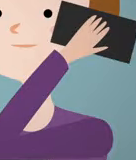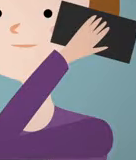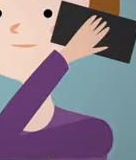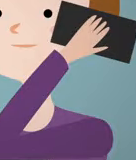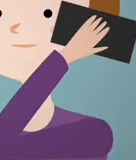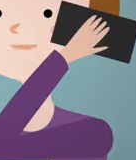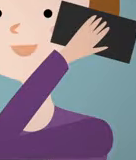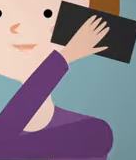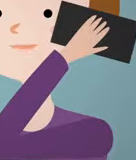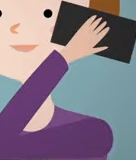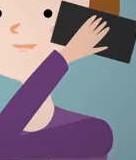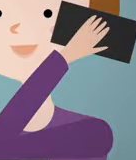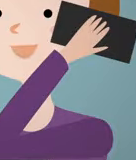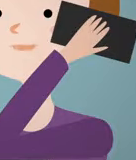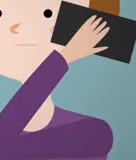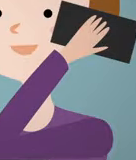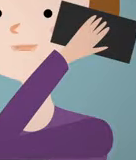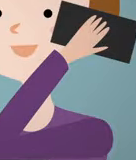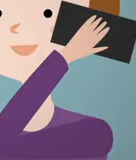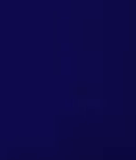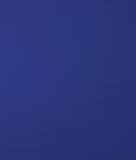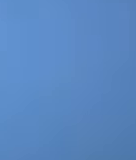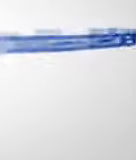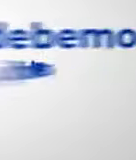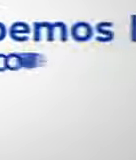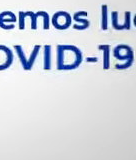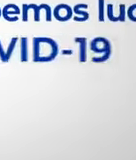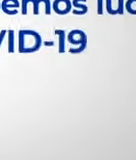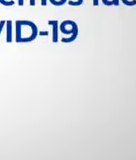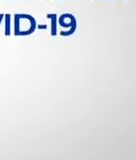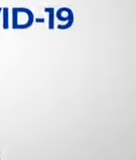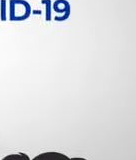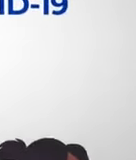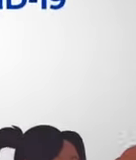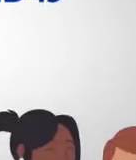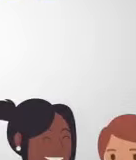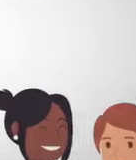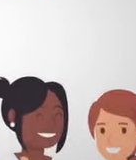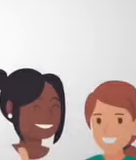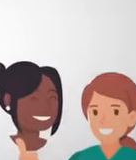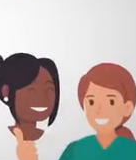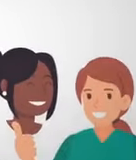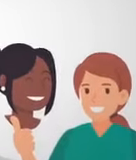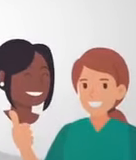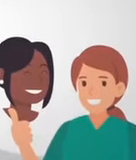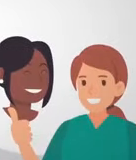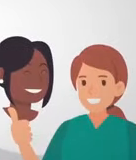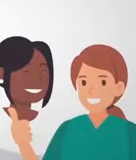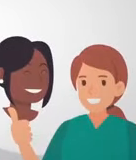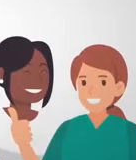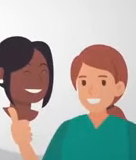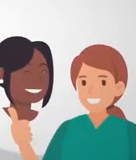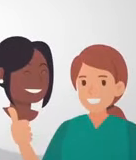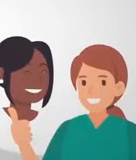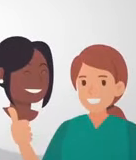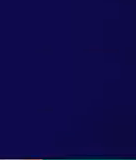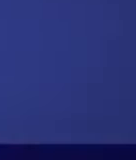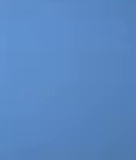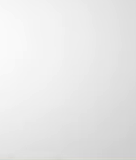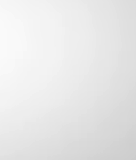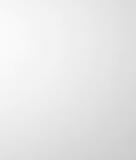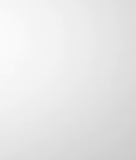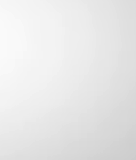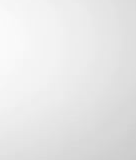la aparición de síntomas de COVID-19. Recordá, todas y todos debemos luchar juntos contra el